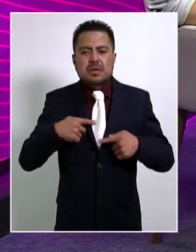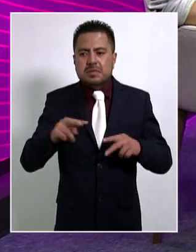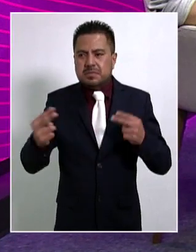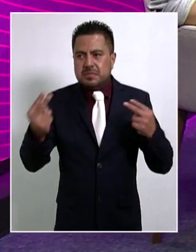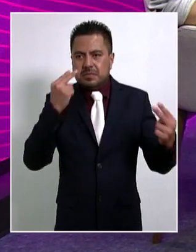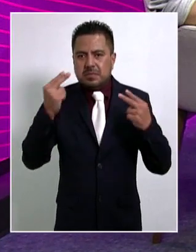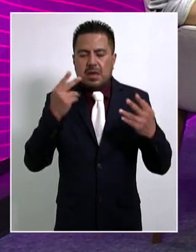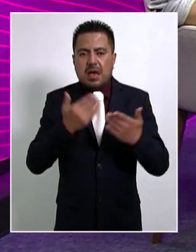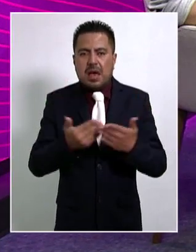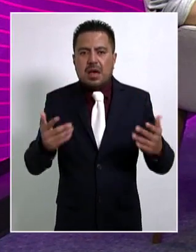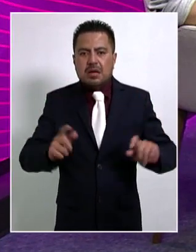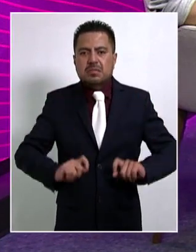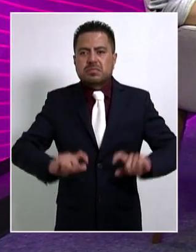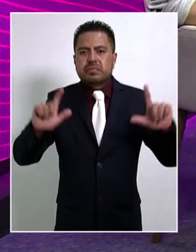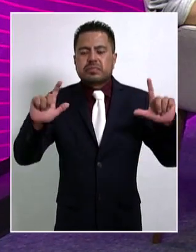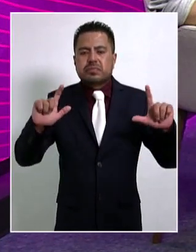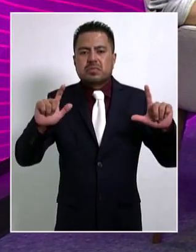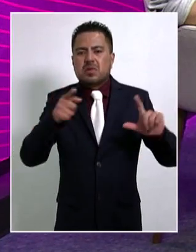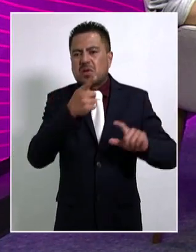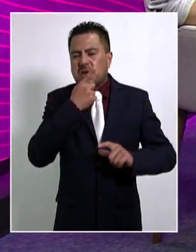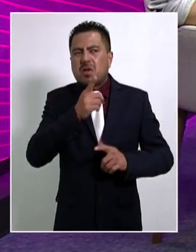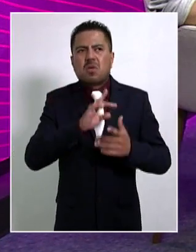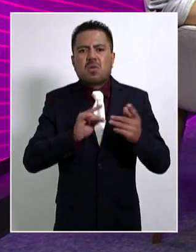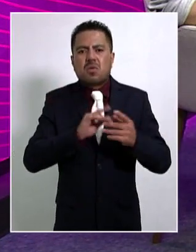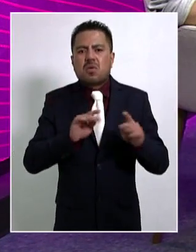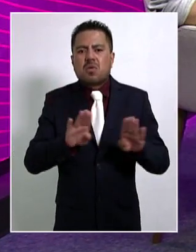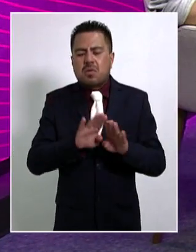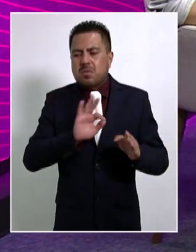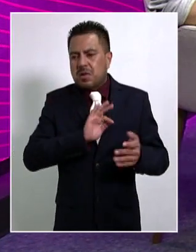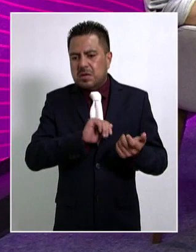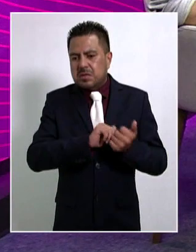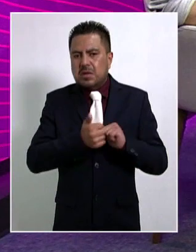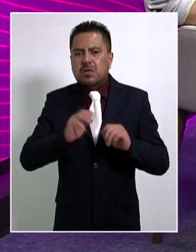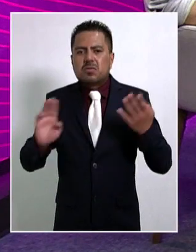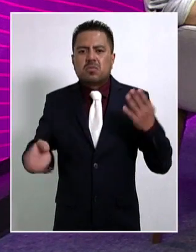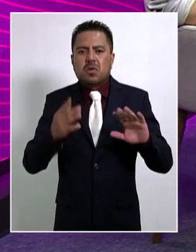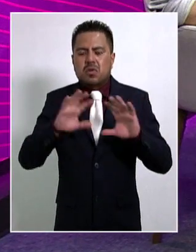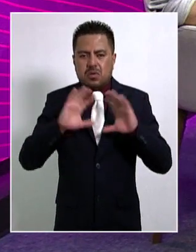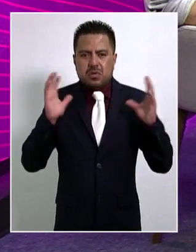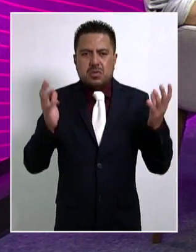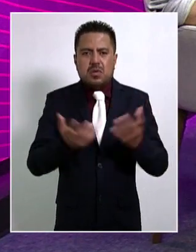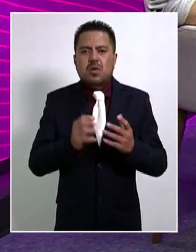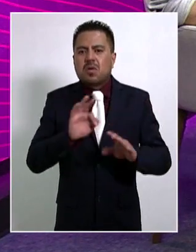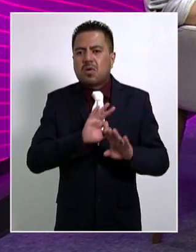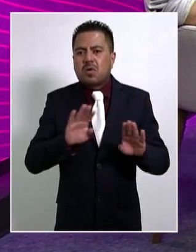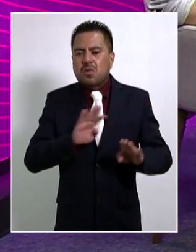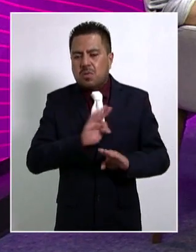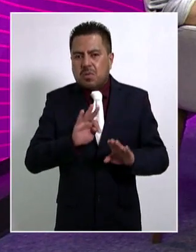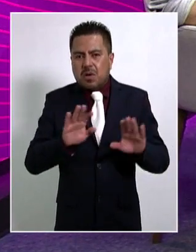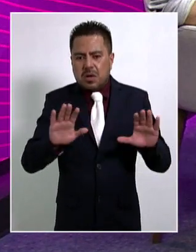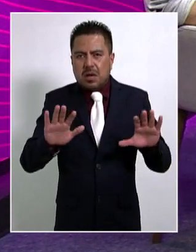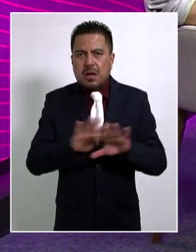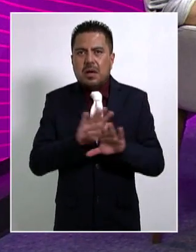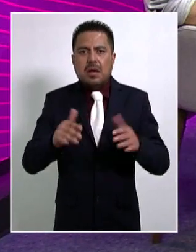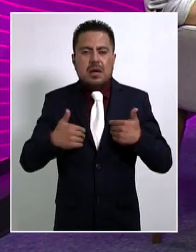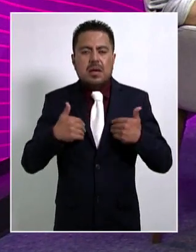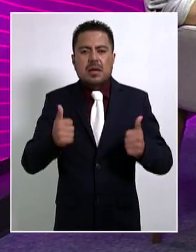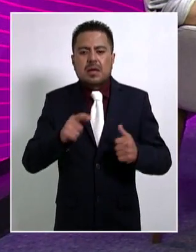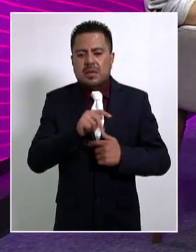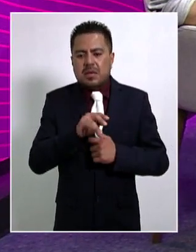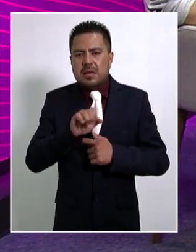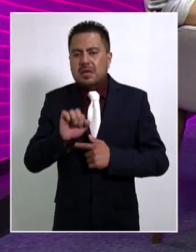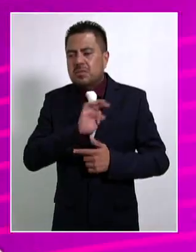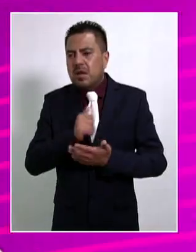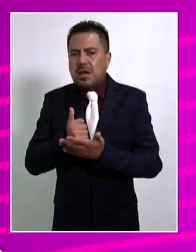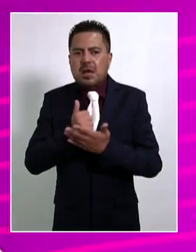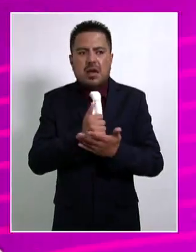miran el día de hoy. ¿Qué les dirían? ¿Cómo pueden transformar el mundo? ¿Cómo pueden ayudarse a entender mejor la experiencia trans y ayudar